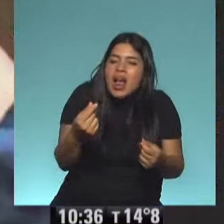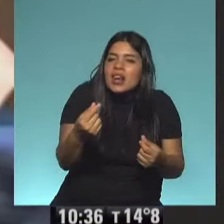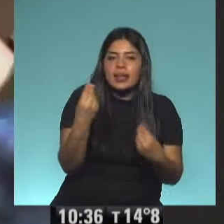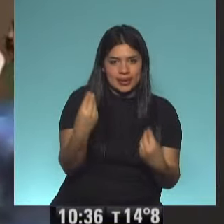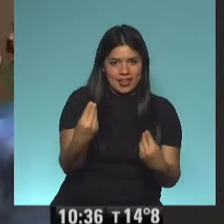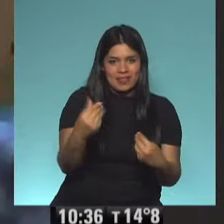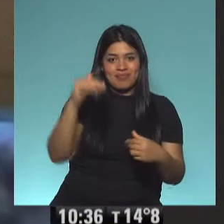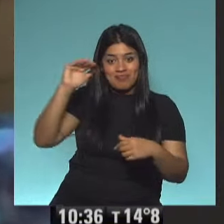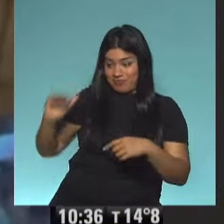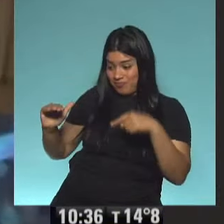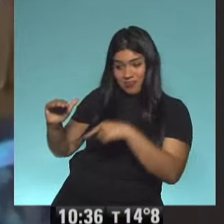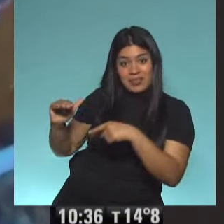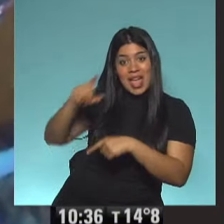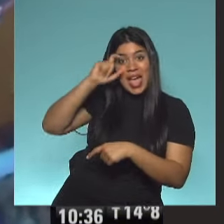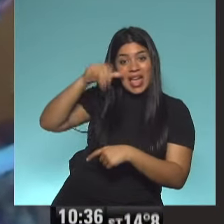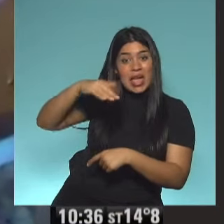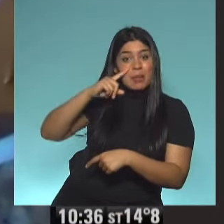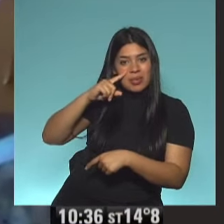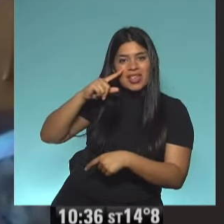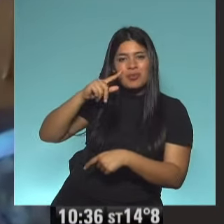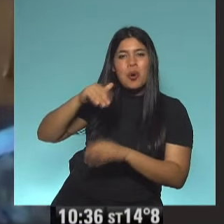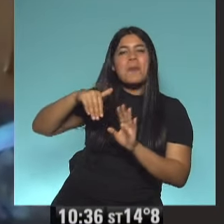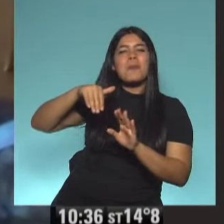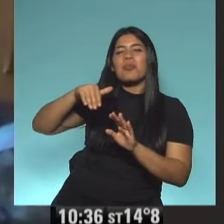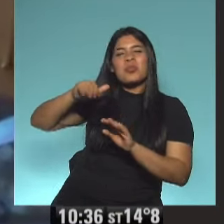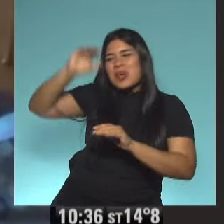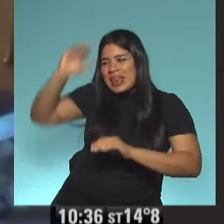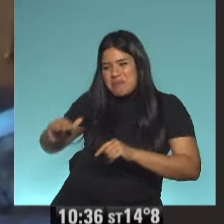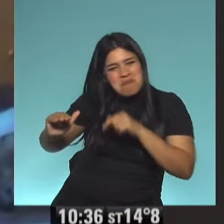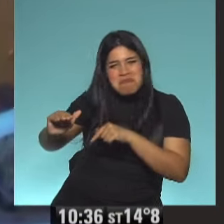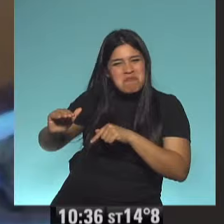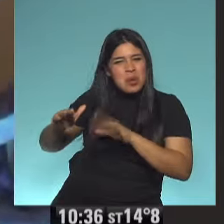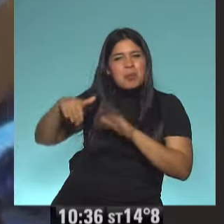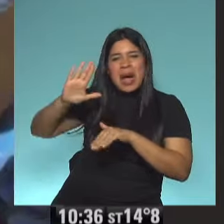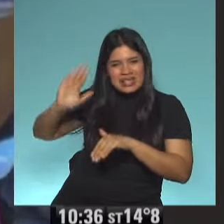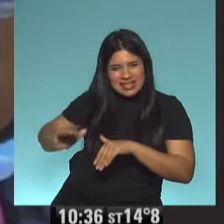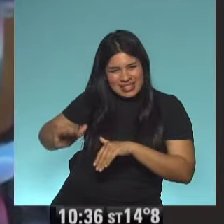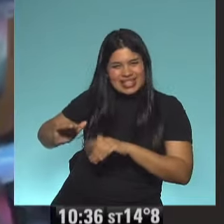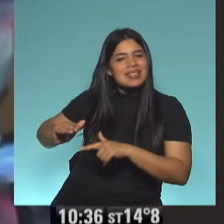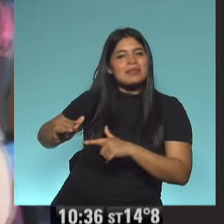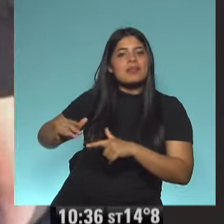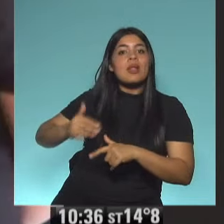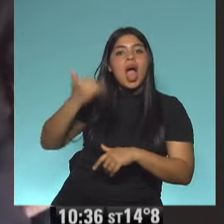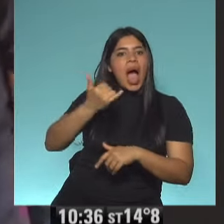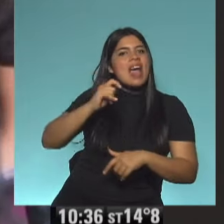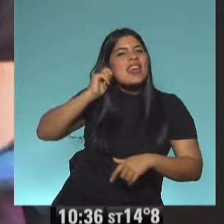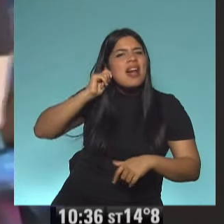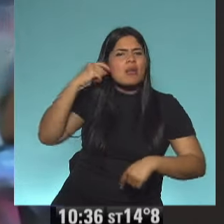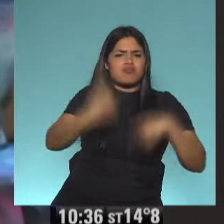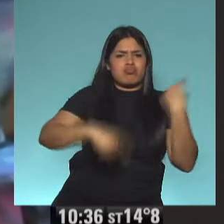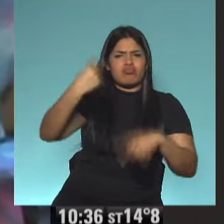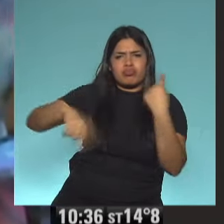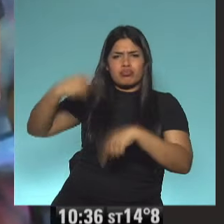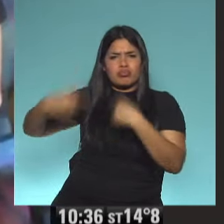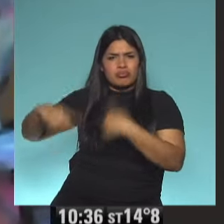es la participante más pequeñita de Amalas. Tenemos distintas generaciones y el galpón se armó